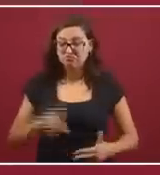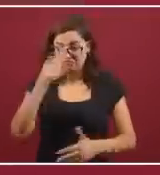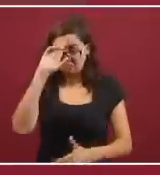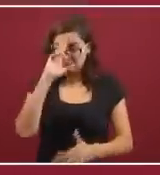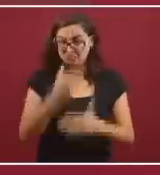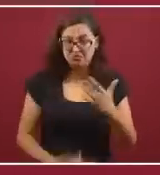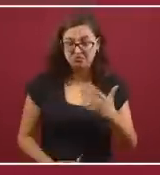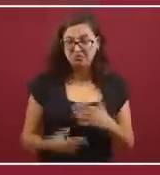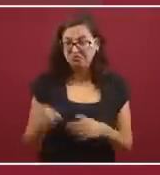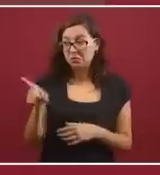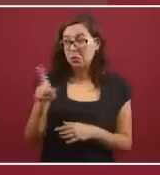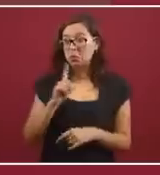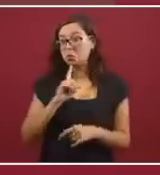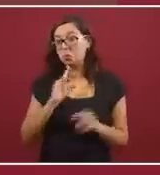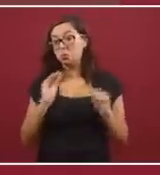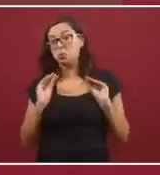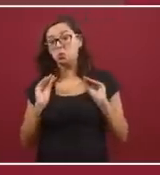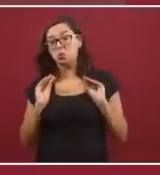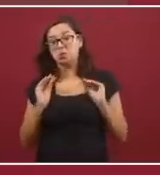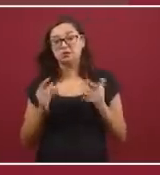entonces ahora